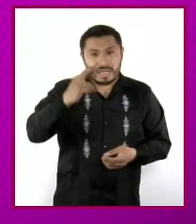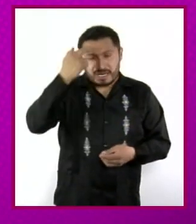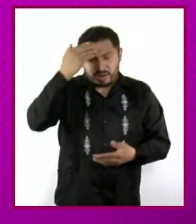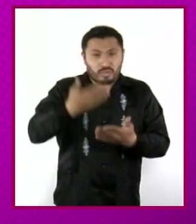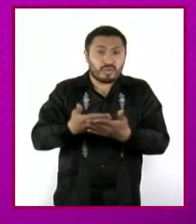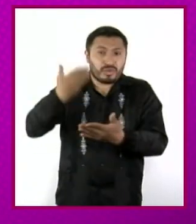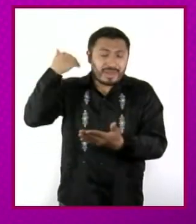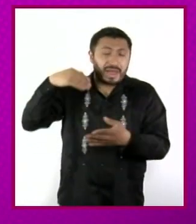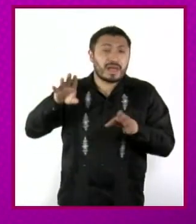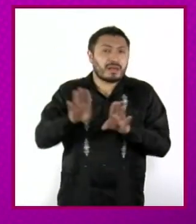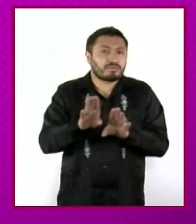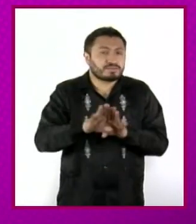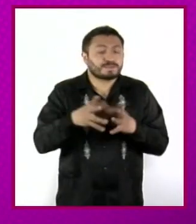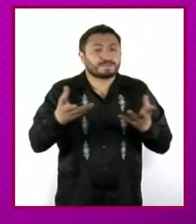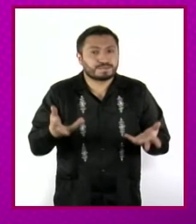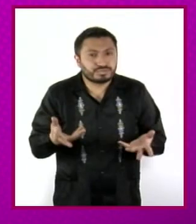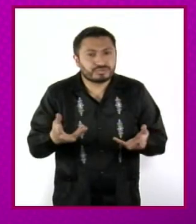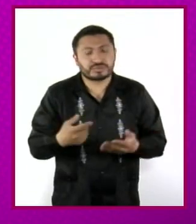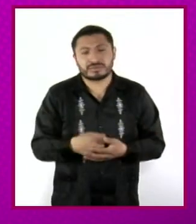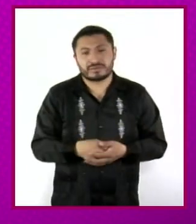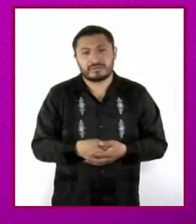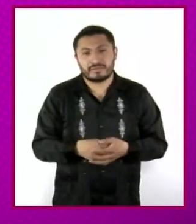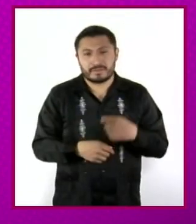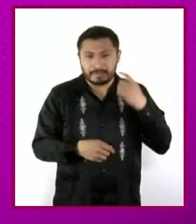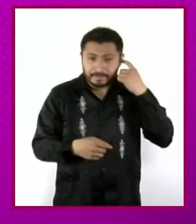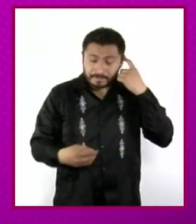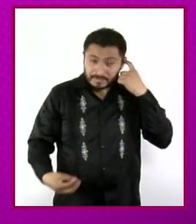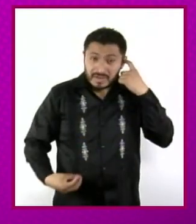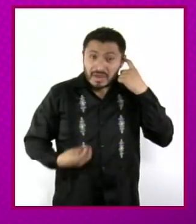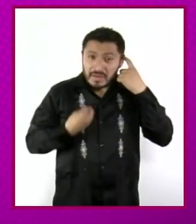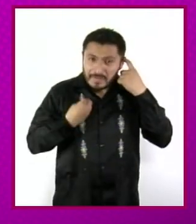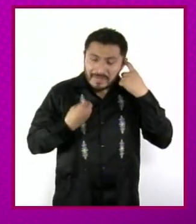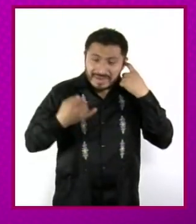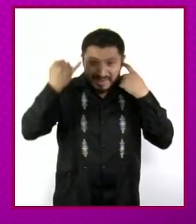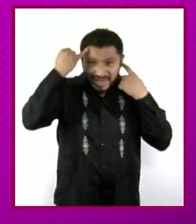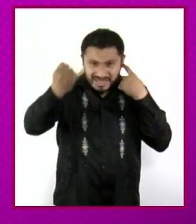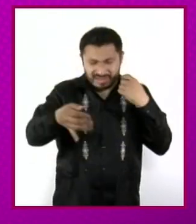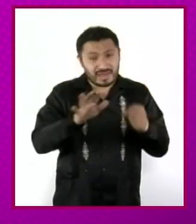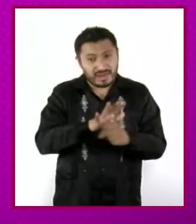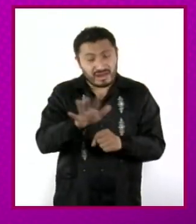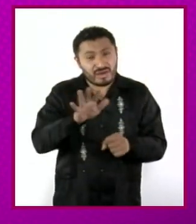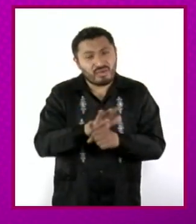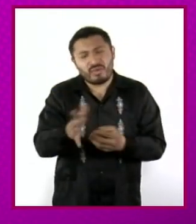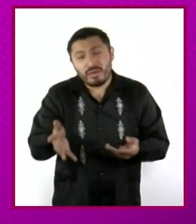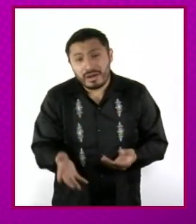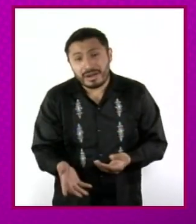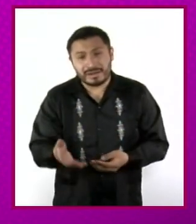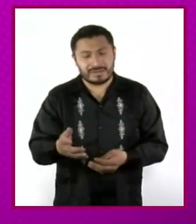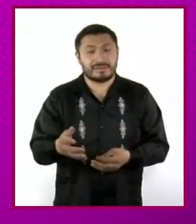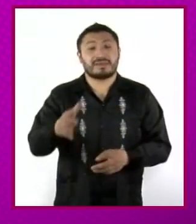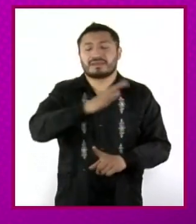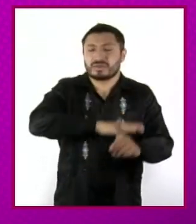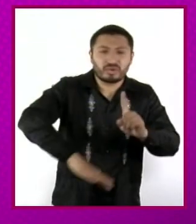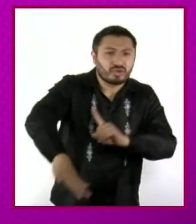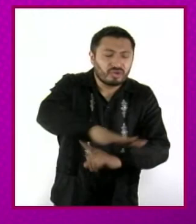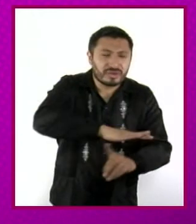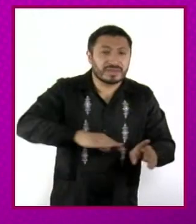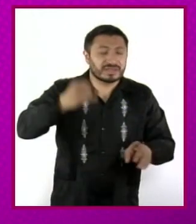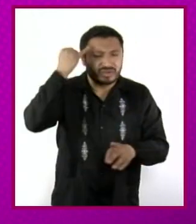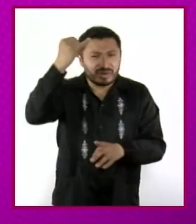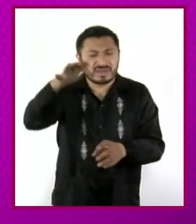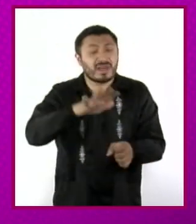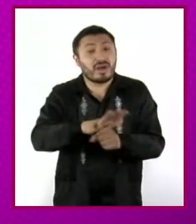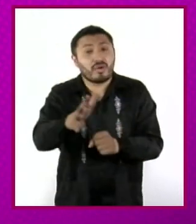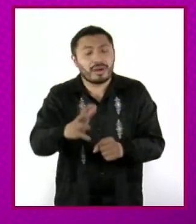cómo concibo esta vida, cómo concibo todo lo que me rodea. En